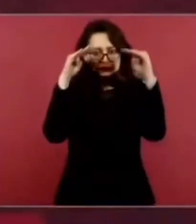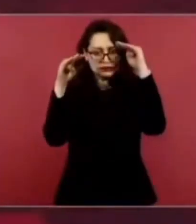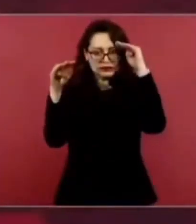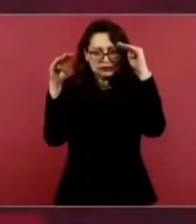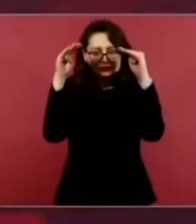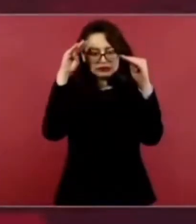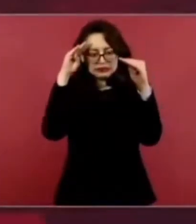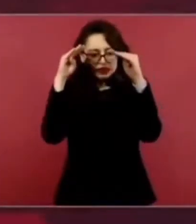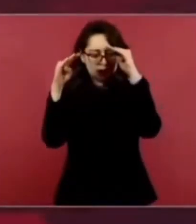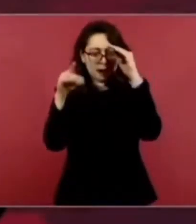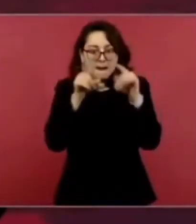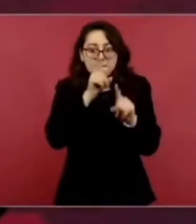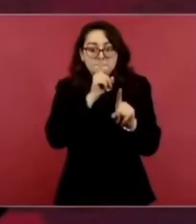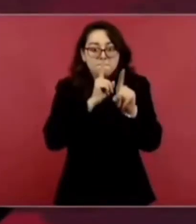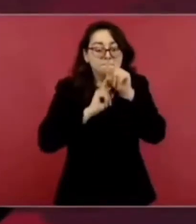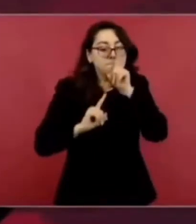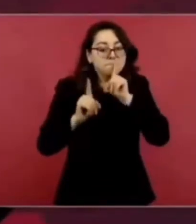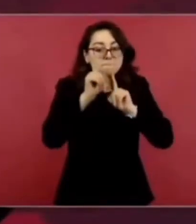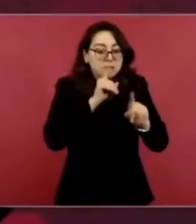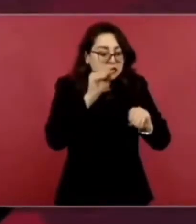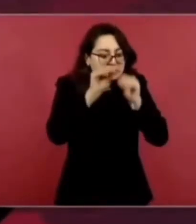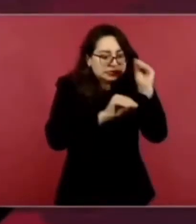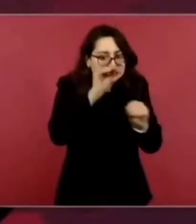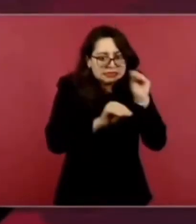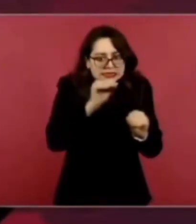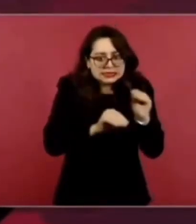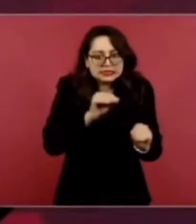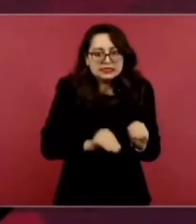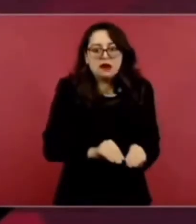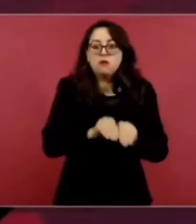Los que construyen la mentira